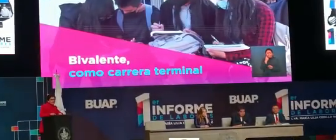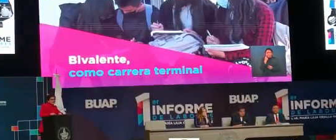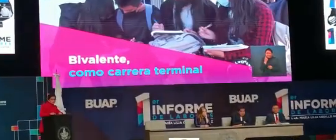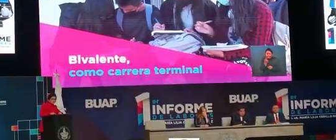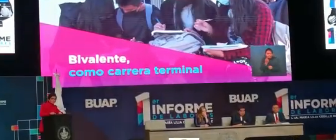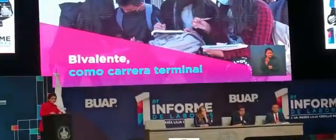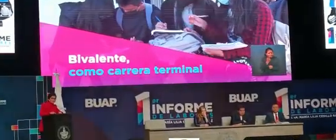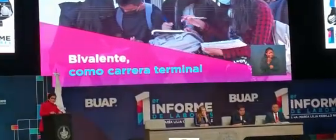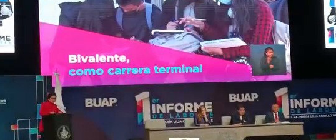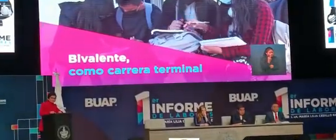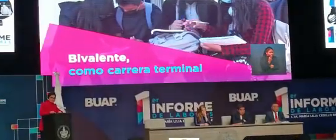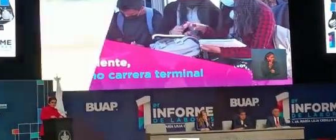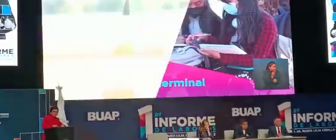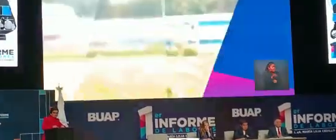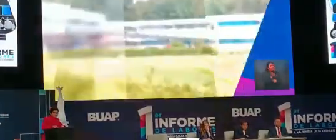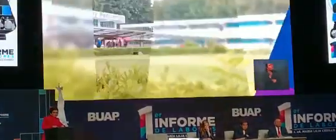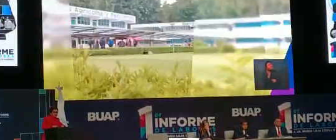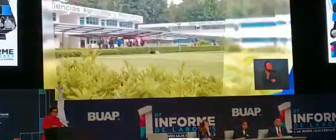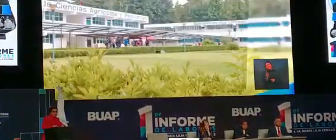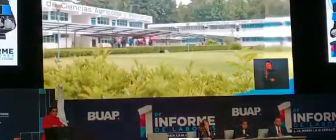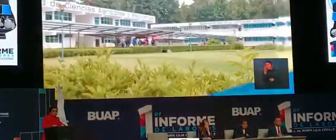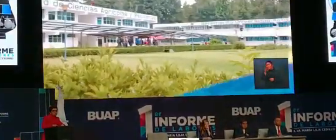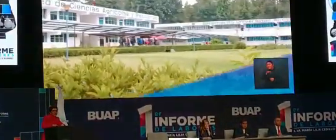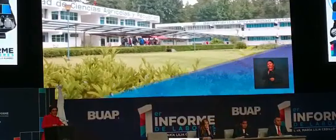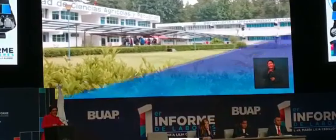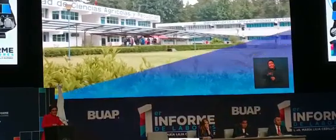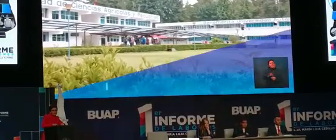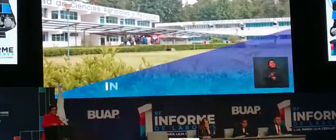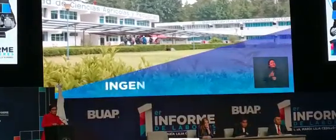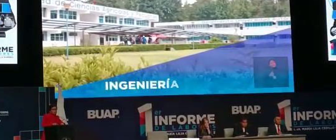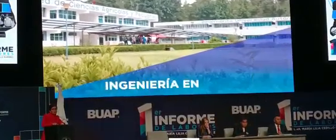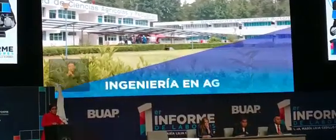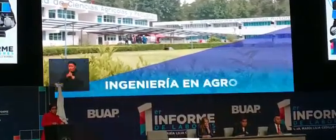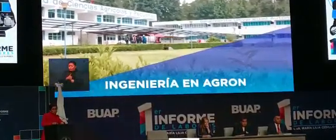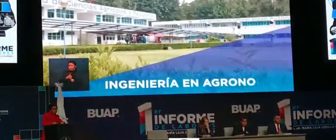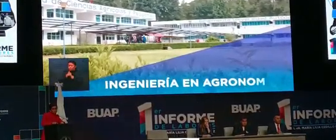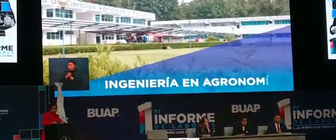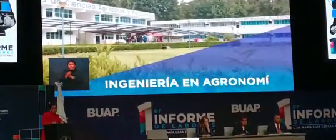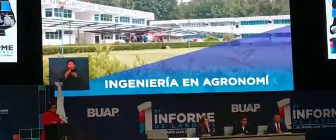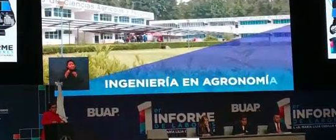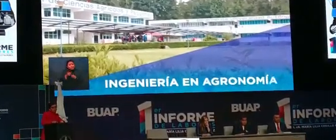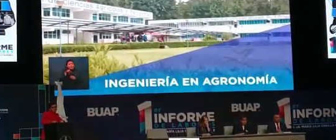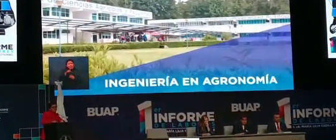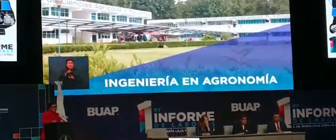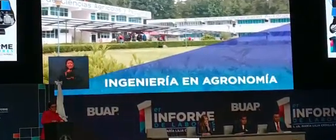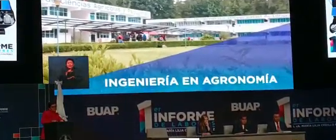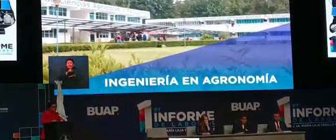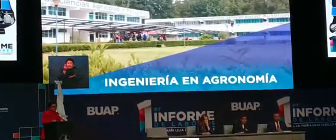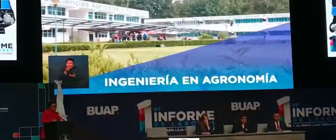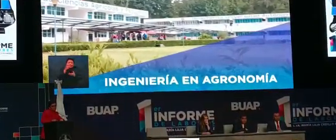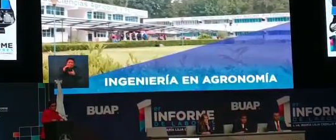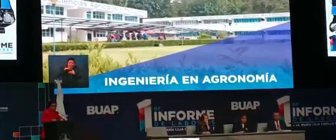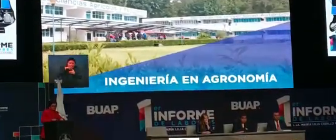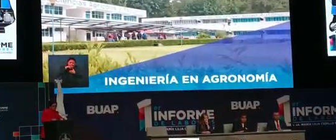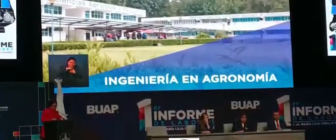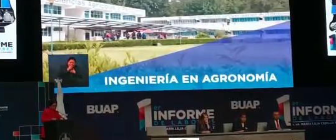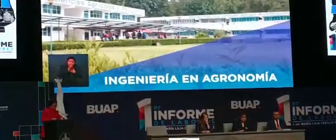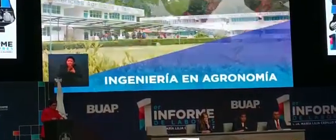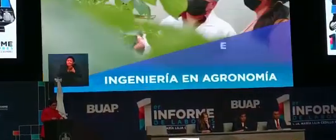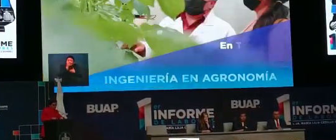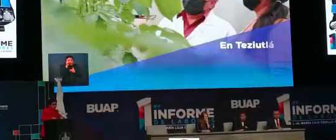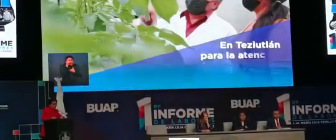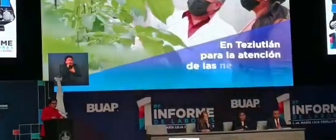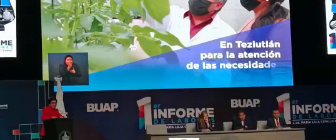familias era un verdadero sacrificio el pagar una cuota para hacer el examen de